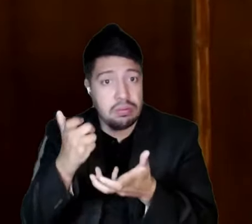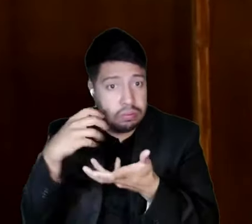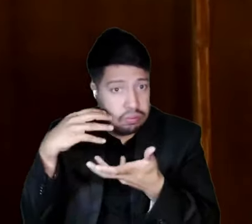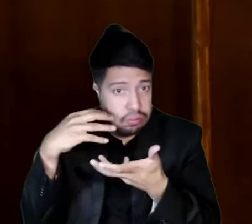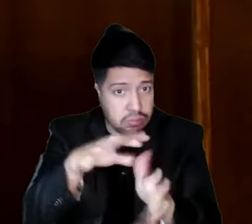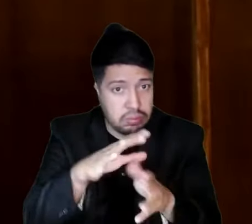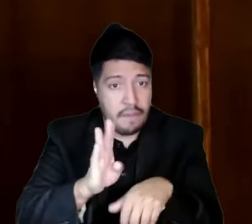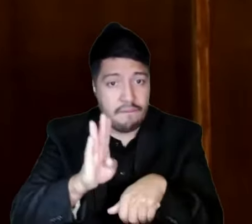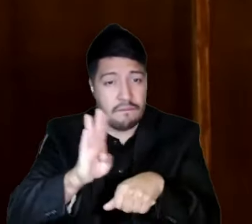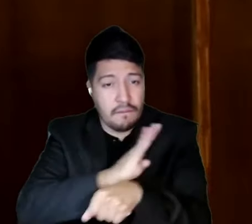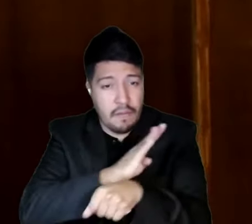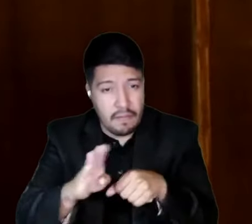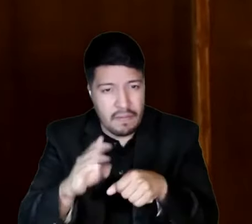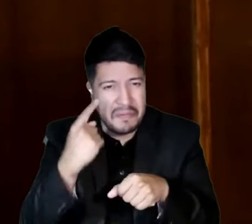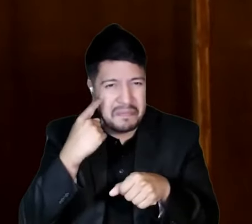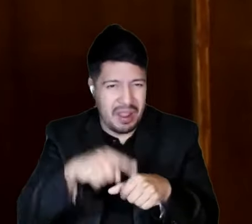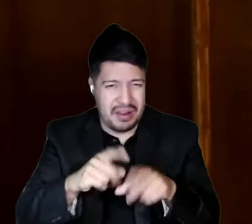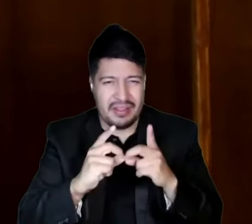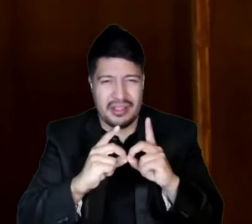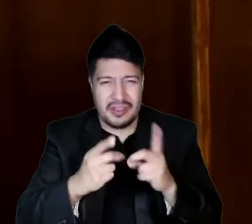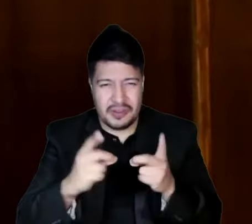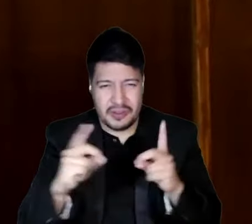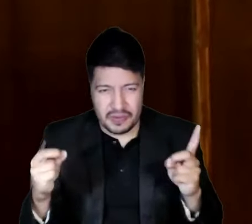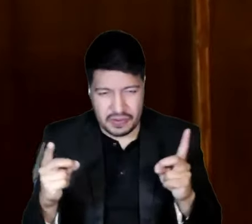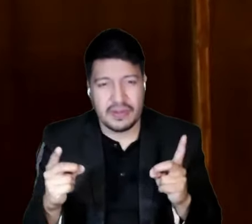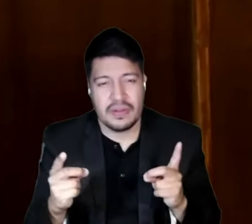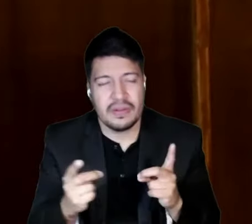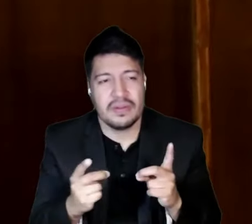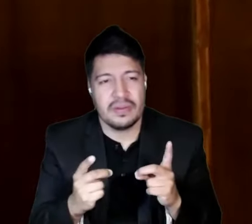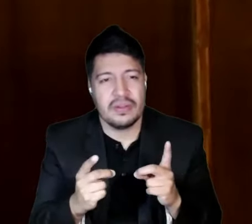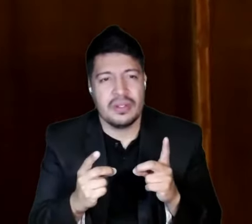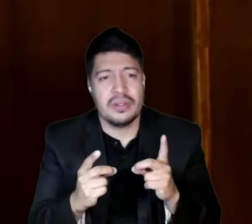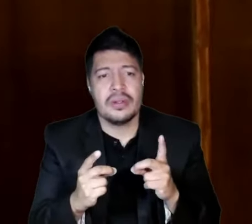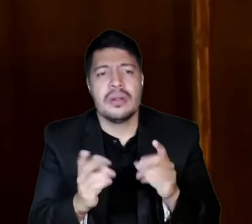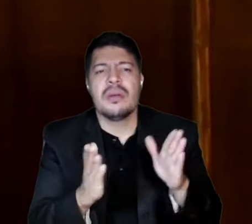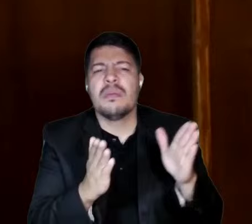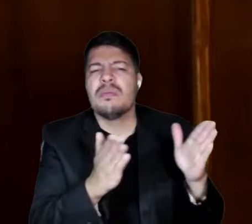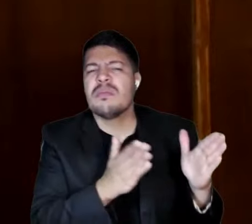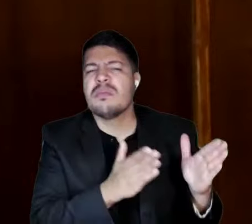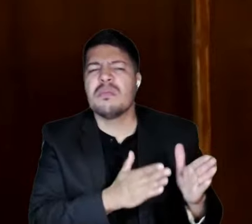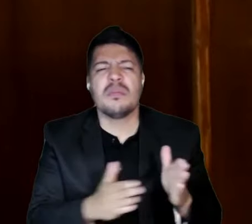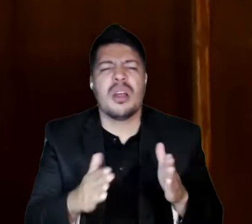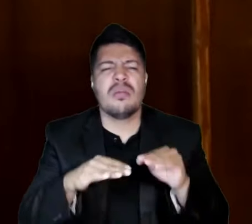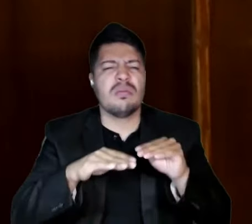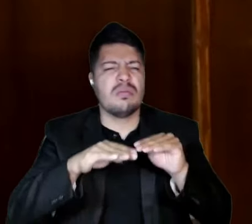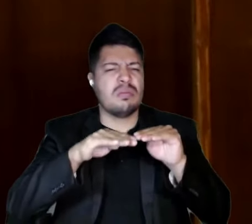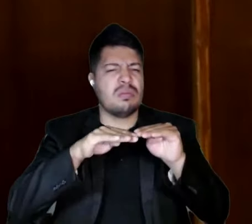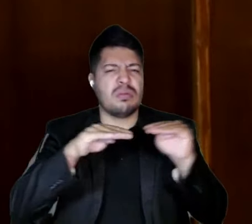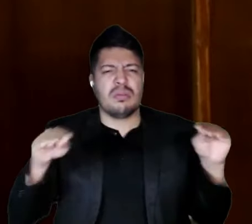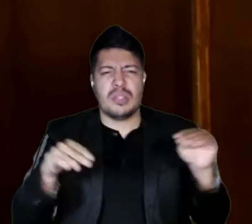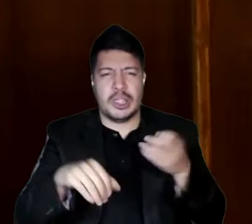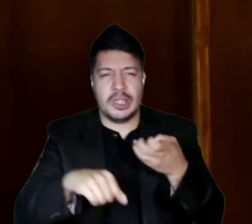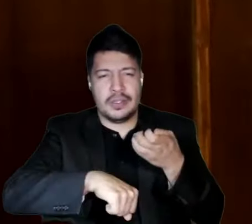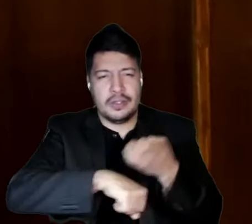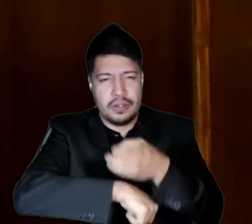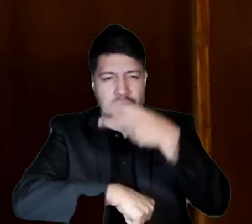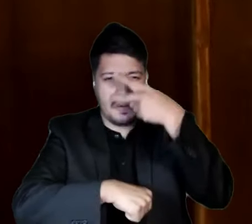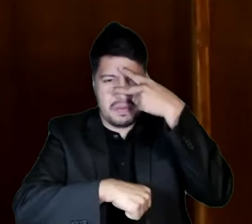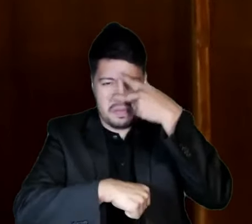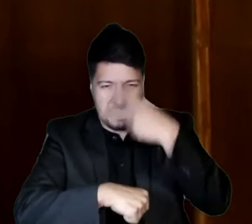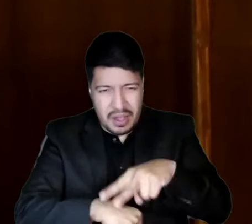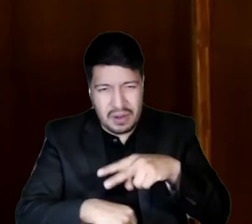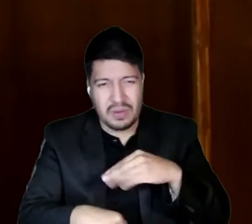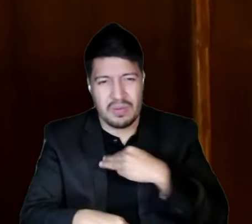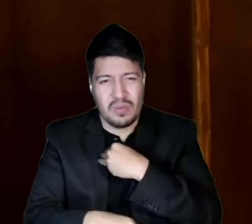desarrollo más aún la planeación democrática tiene por objeto el desarrollo del Estado de México y municipios con pleno